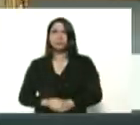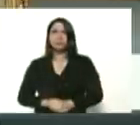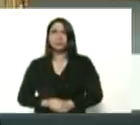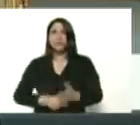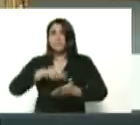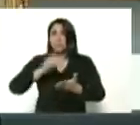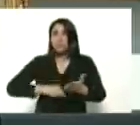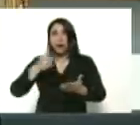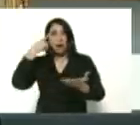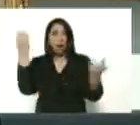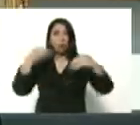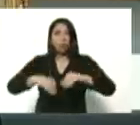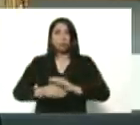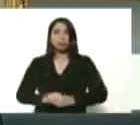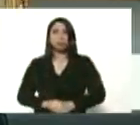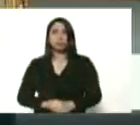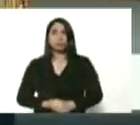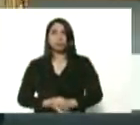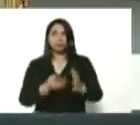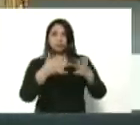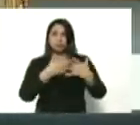Firmaron los contratos.